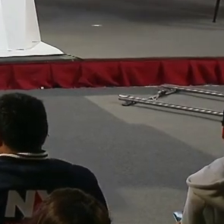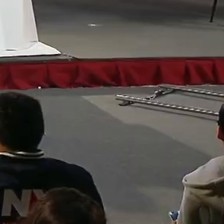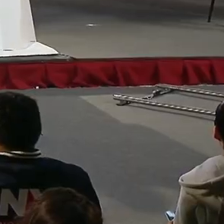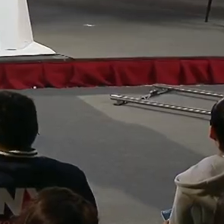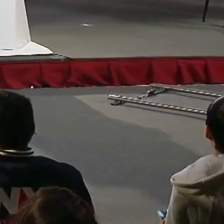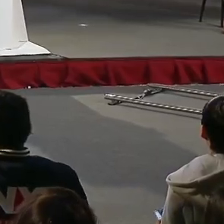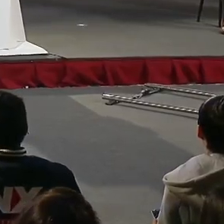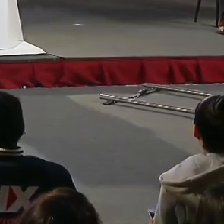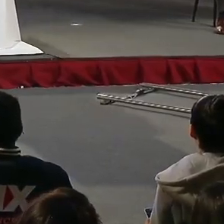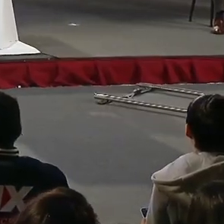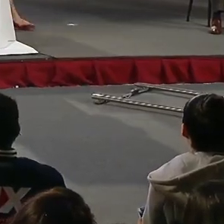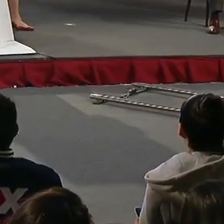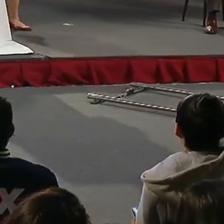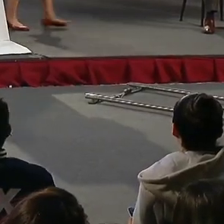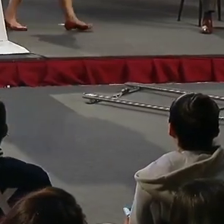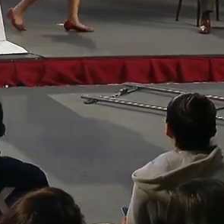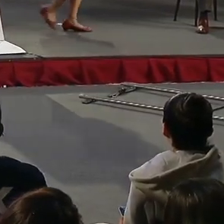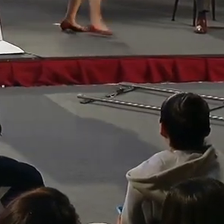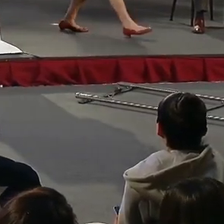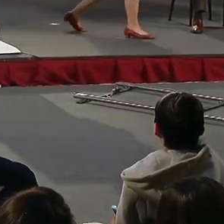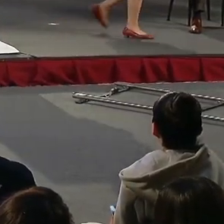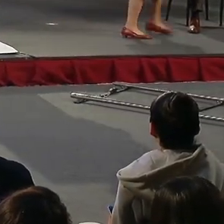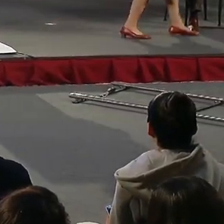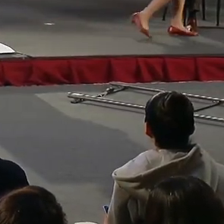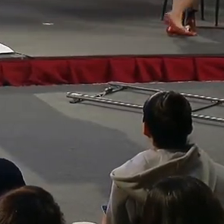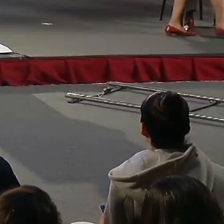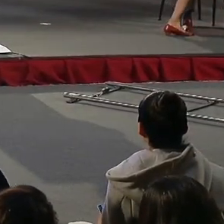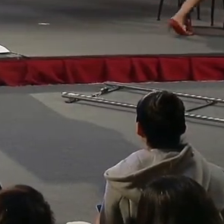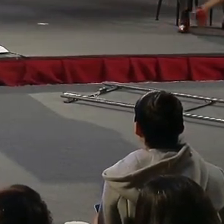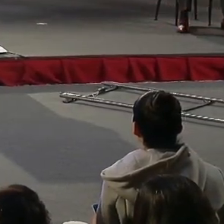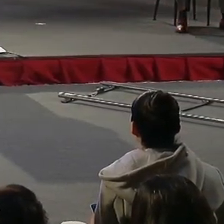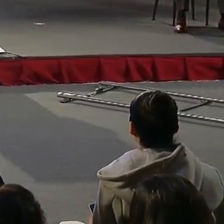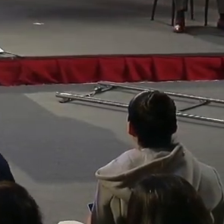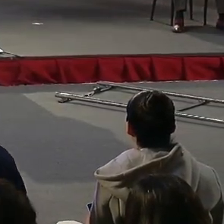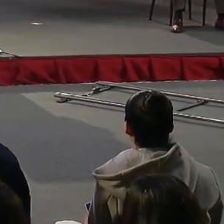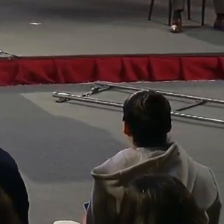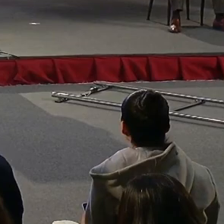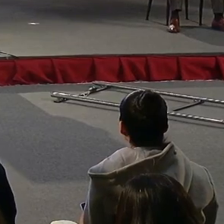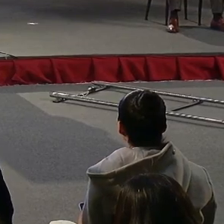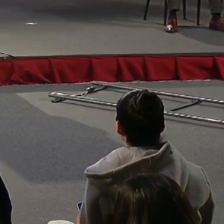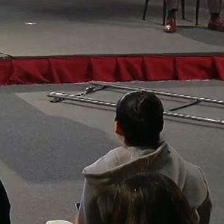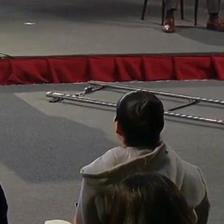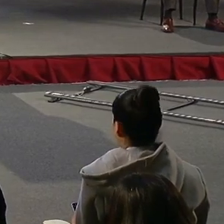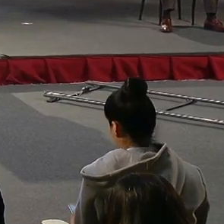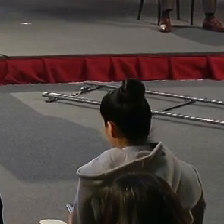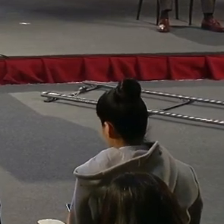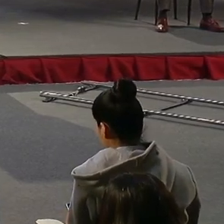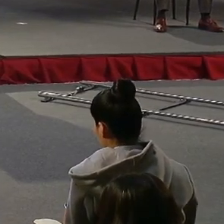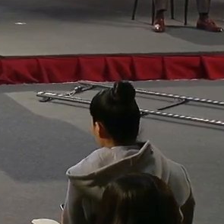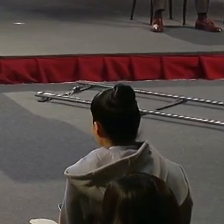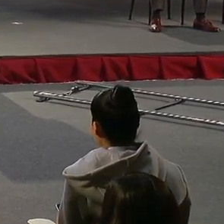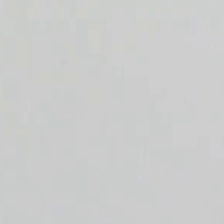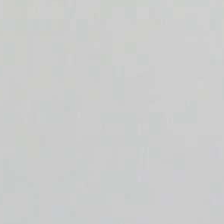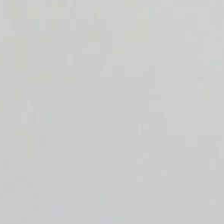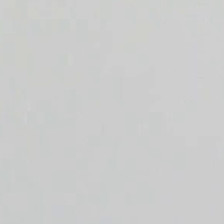Lo llevan porque Rosa Isela, secretaria de Gobernación, se va en este momento a entregarlos a la Cámara de